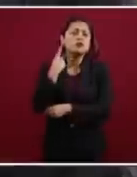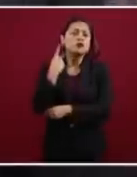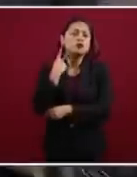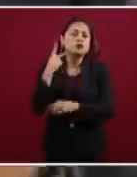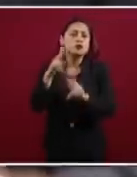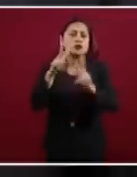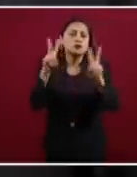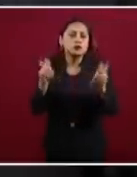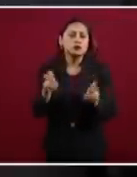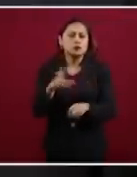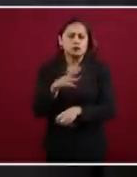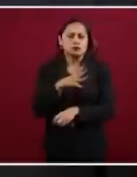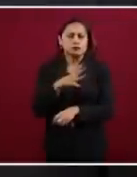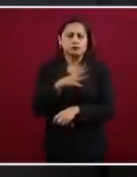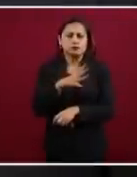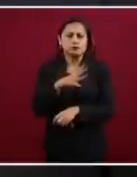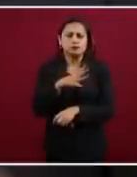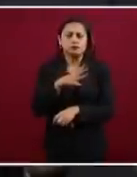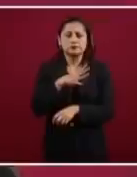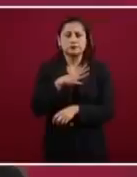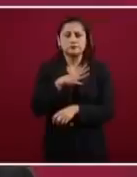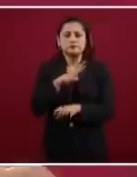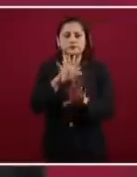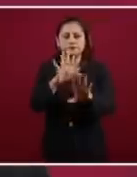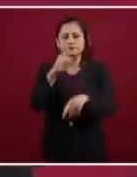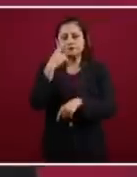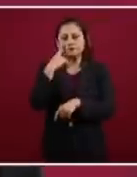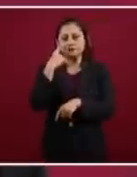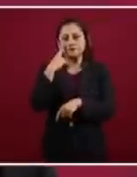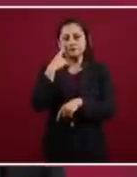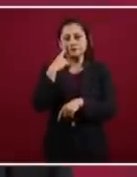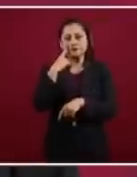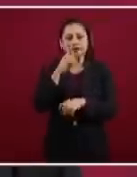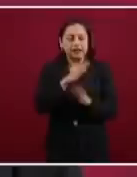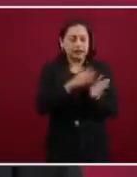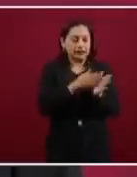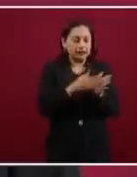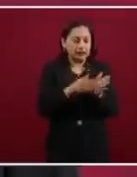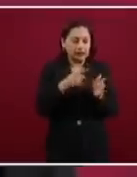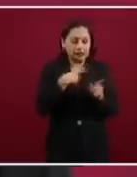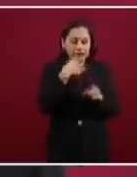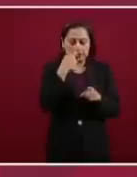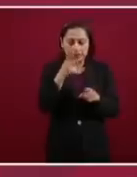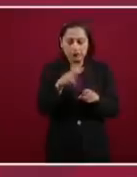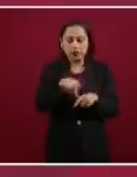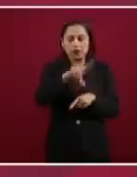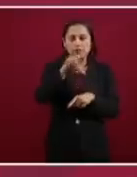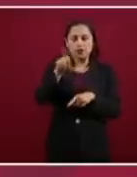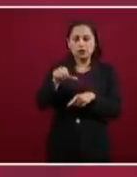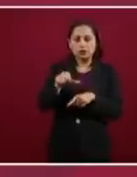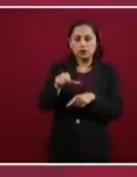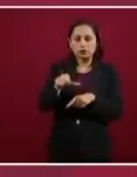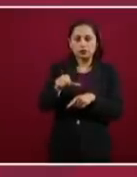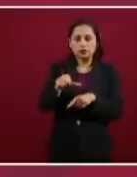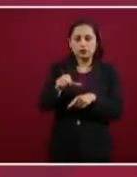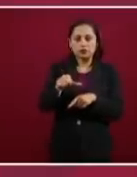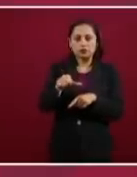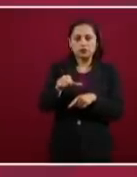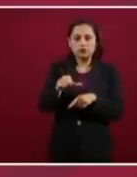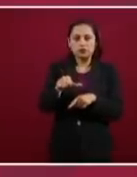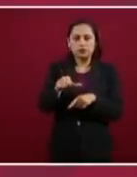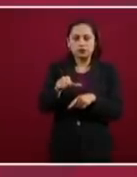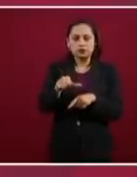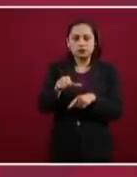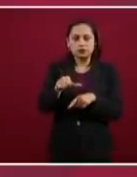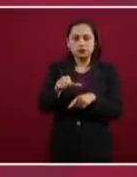nada de qué mira es que ya dijimos esto si este